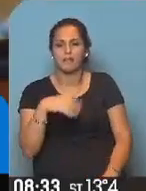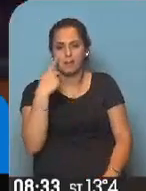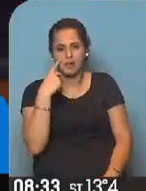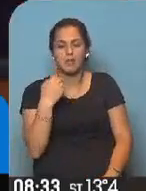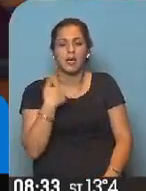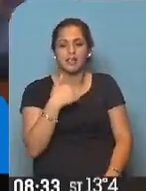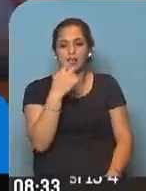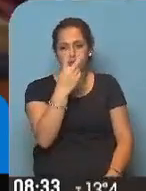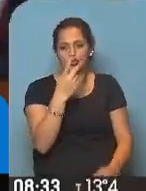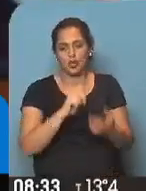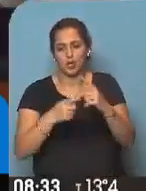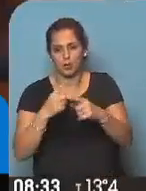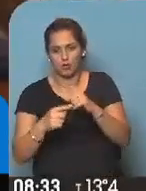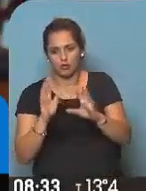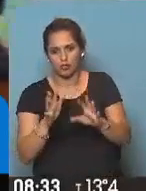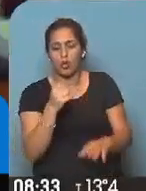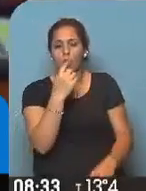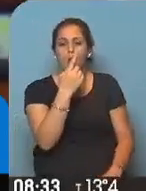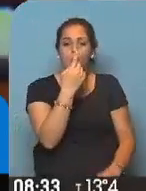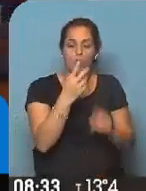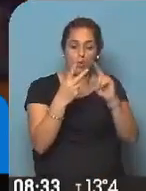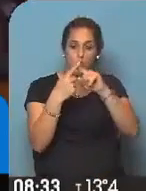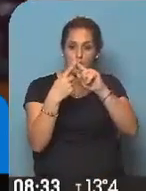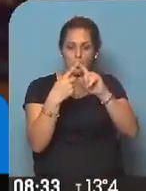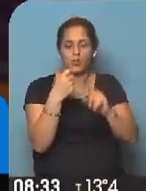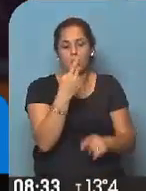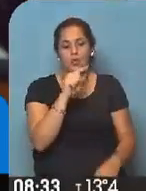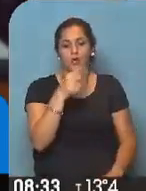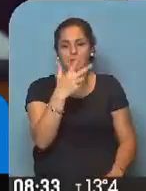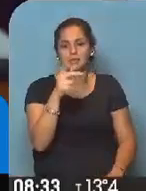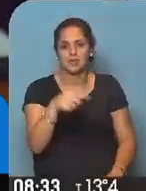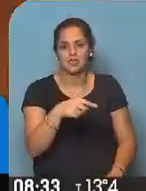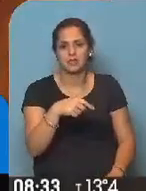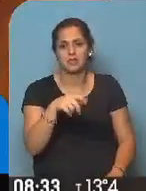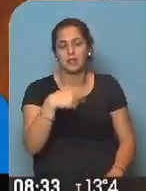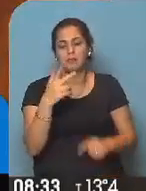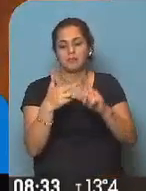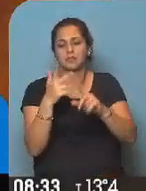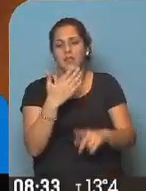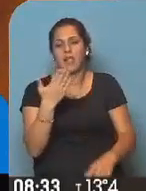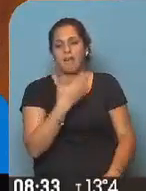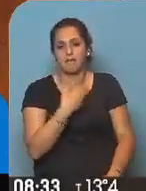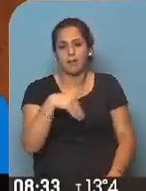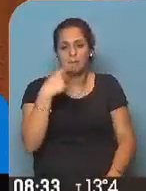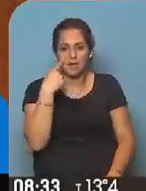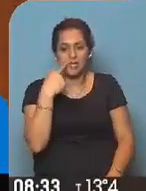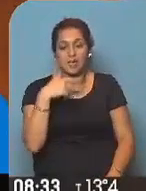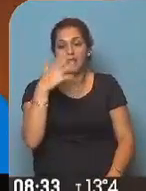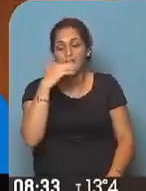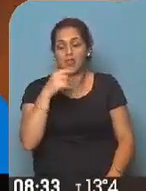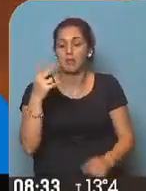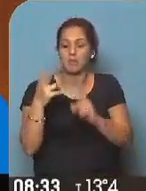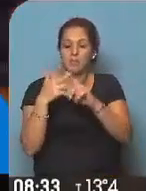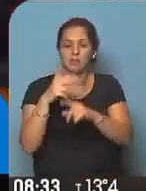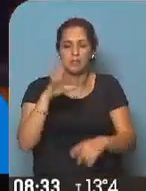dos acuerdos uno es de llegar a 13 por ciento del déficit fiscal no funcionó y en los 60 días hizo uno más duro es decir bajar a cero el